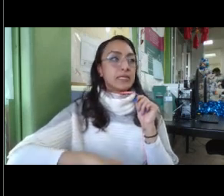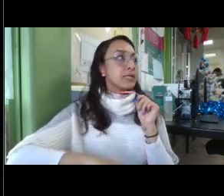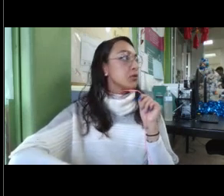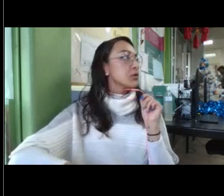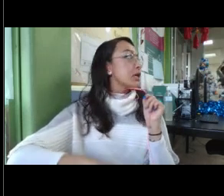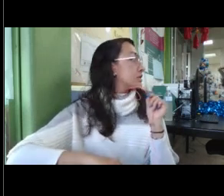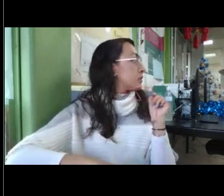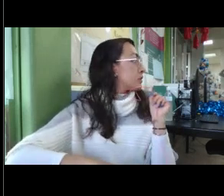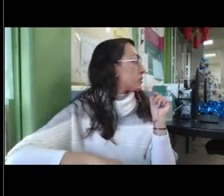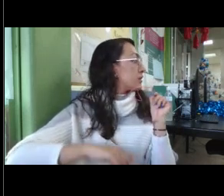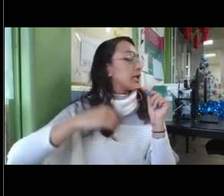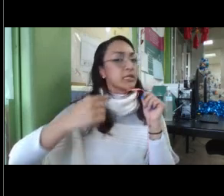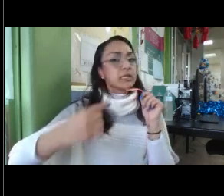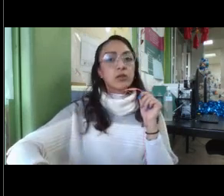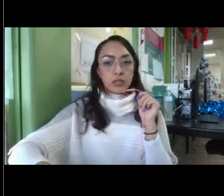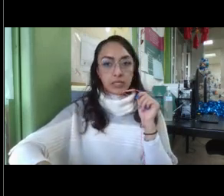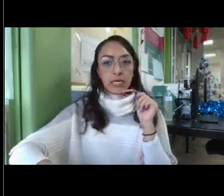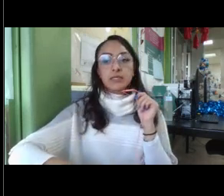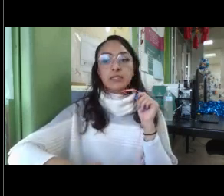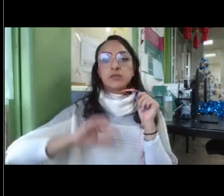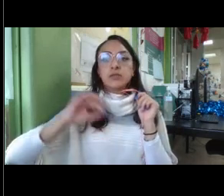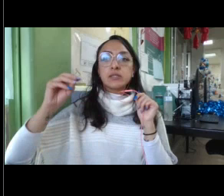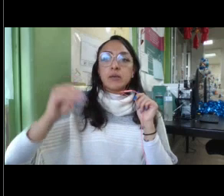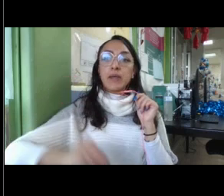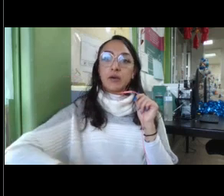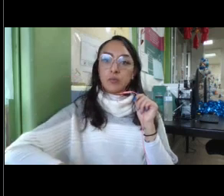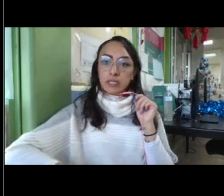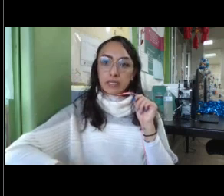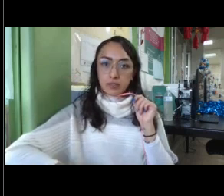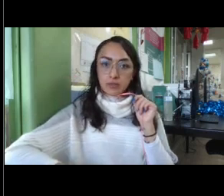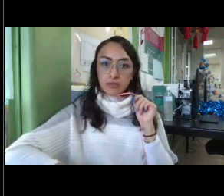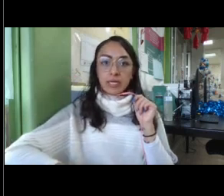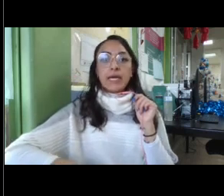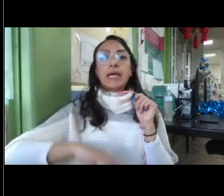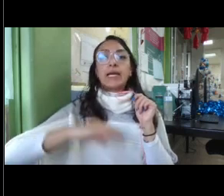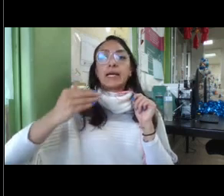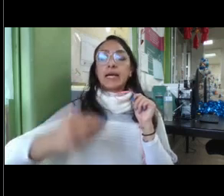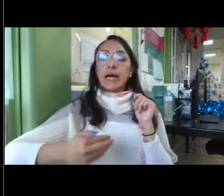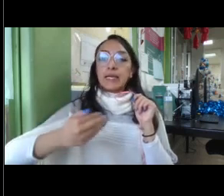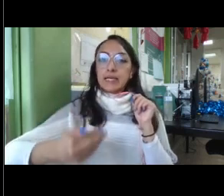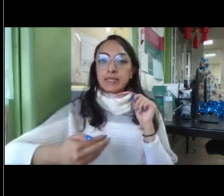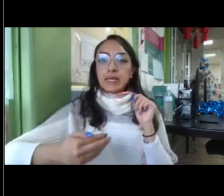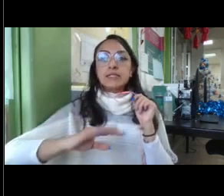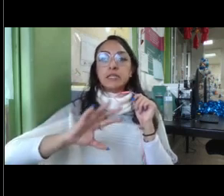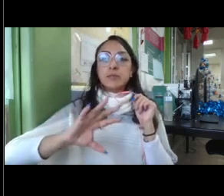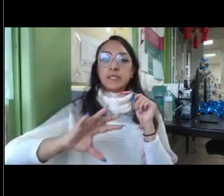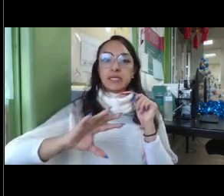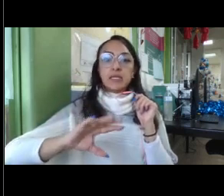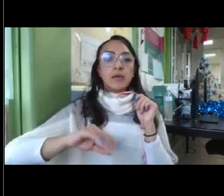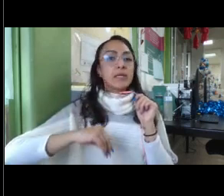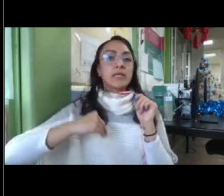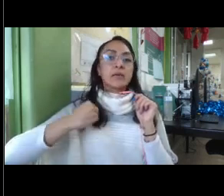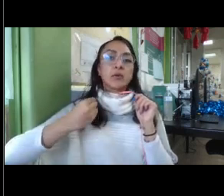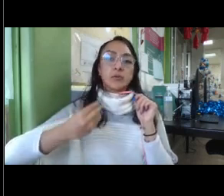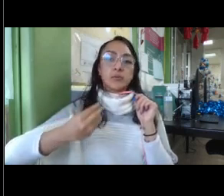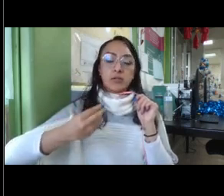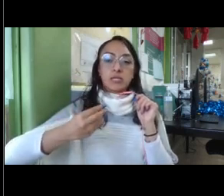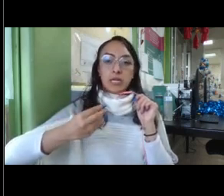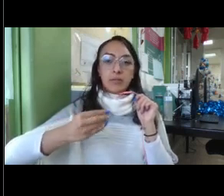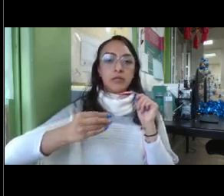Entonces acá tenemos esta cuestión de la dactilología, que es un sistema de comunicación en la que cada letra se representa